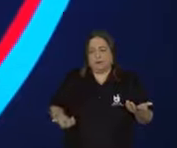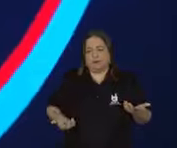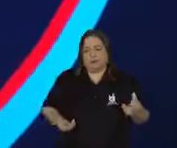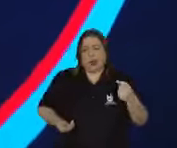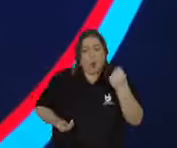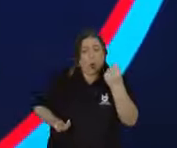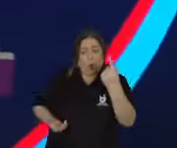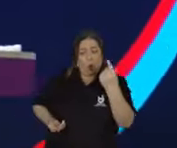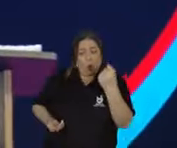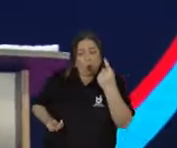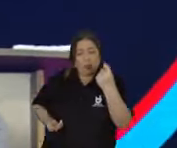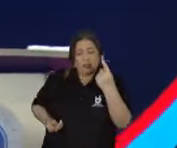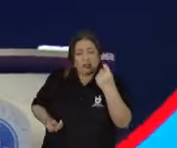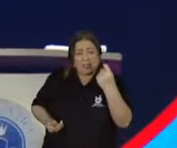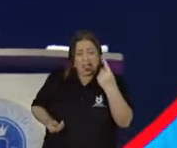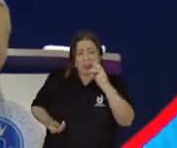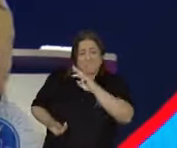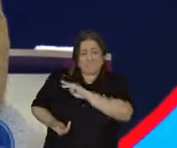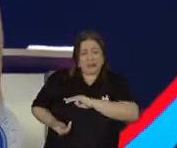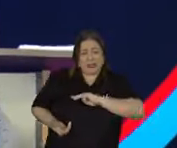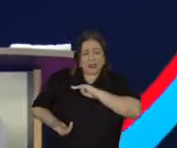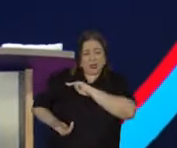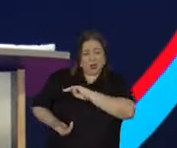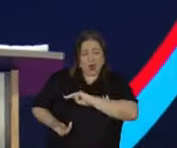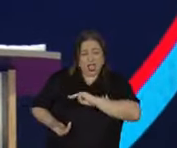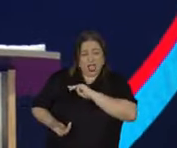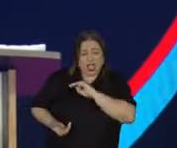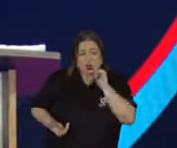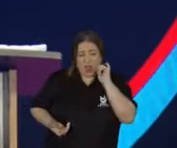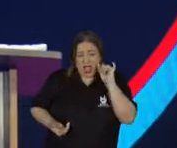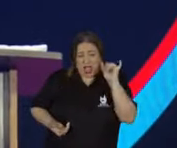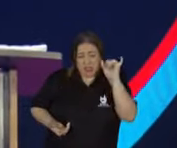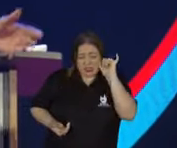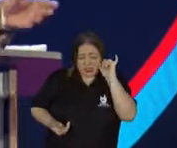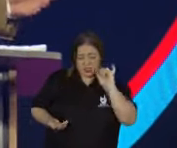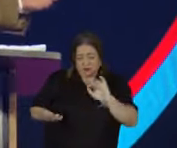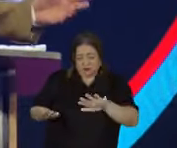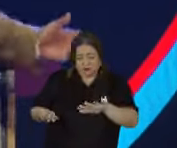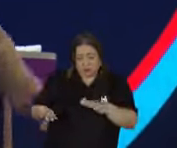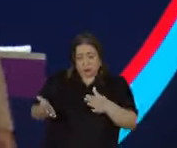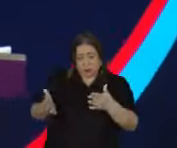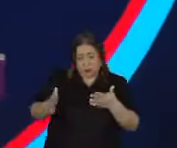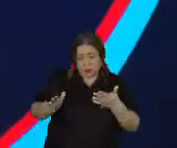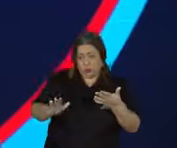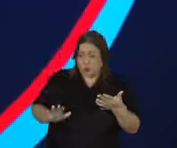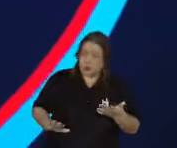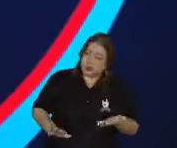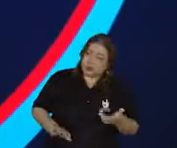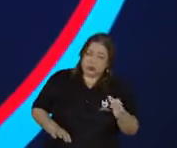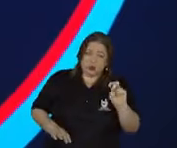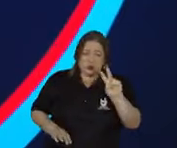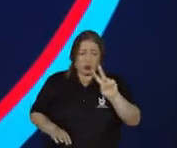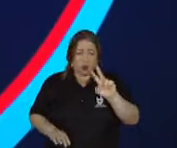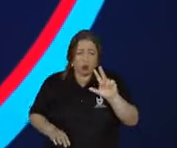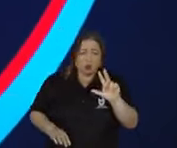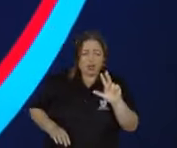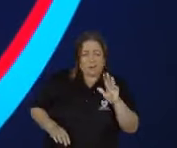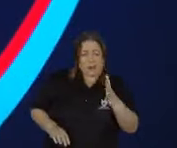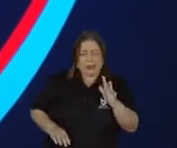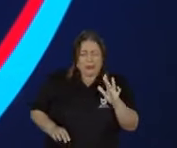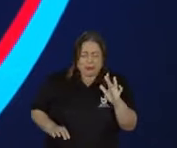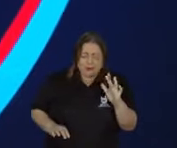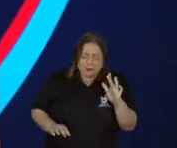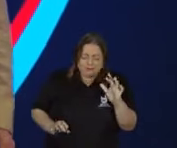11 de nuestros misioneros perdieron la vida ayer. Hay dos o tres en estado muy crítico.